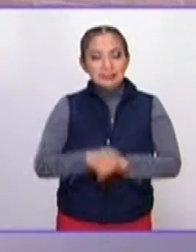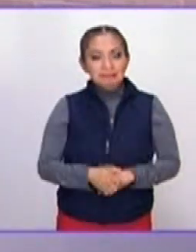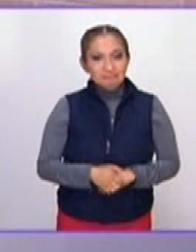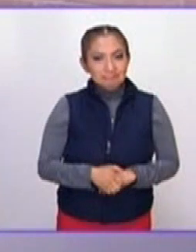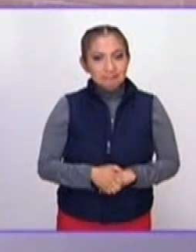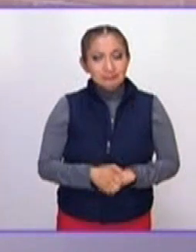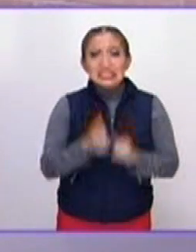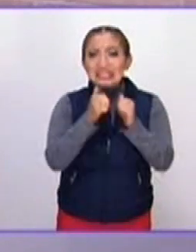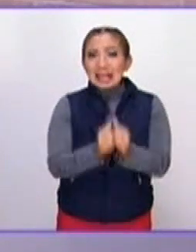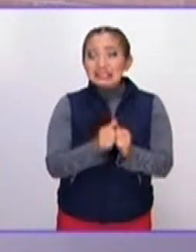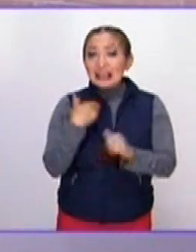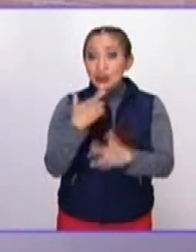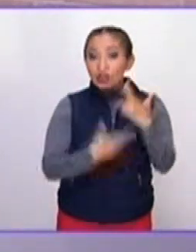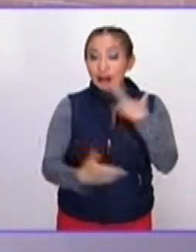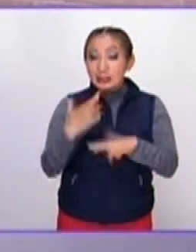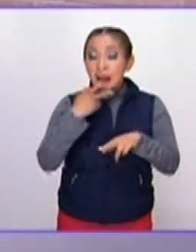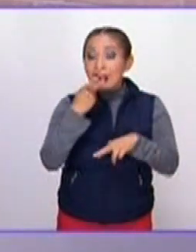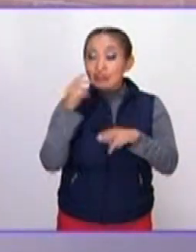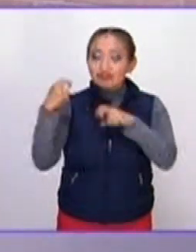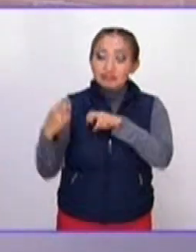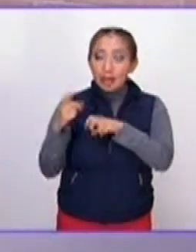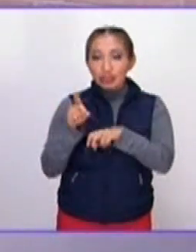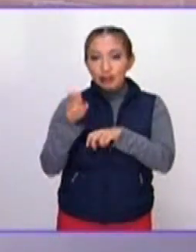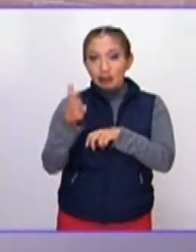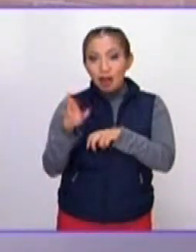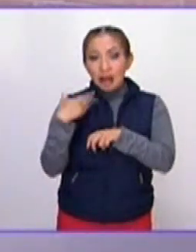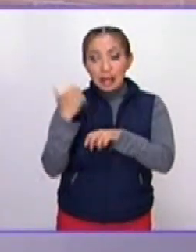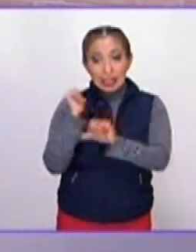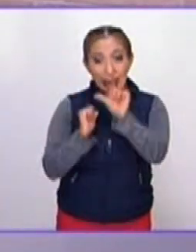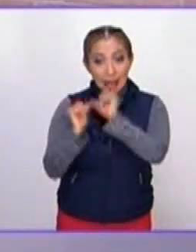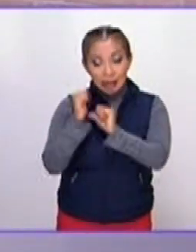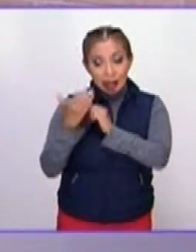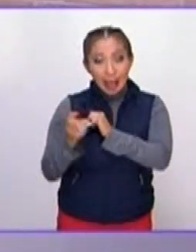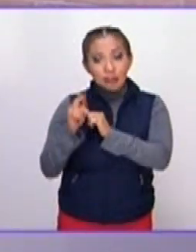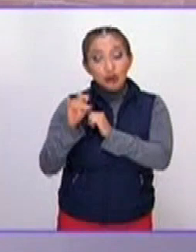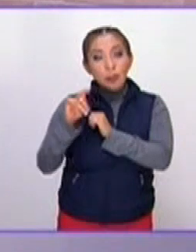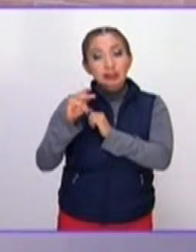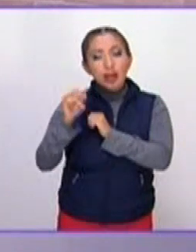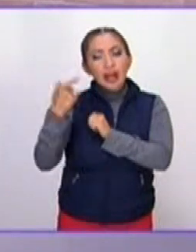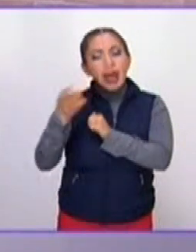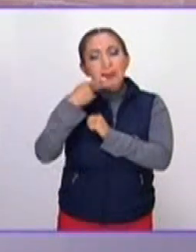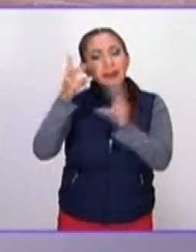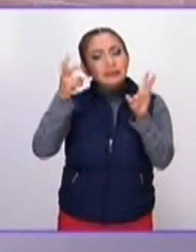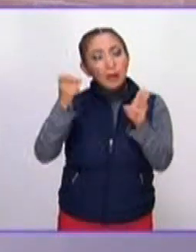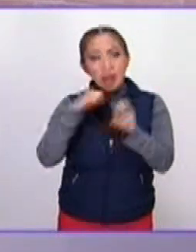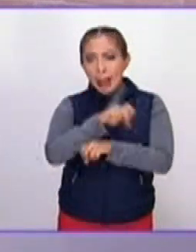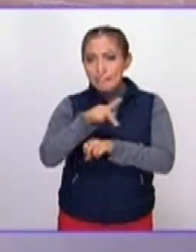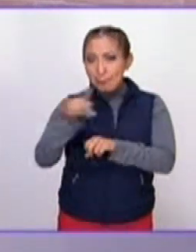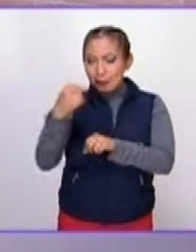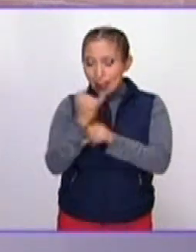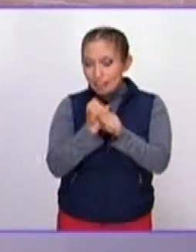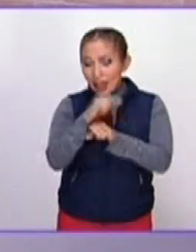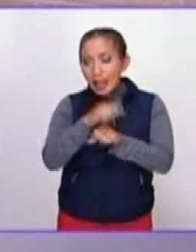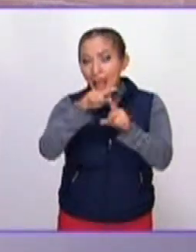www.televisioneducativa.gov.mx. No se vayan porque al regresar hablaremos con el doctor y con el arqueólogo Arturo Montero, quien nos va a hablar sobre una aplicación para